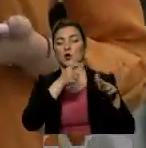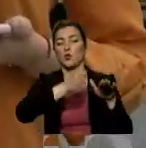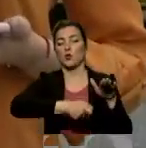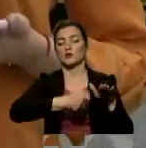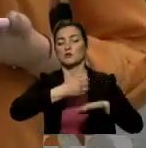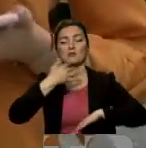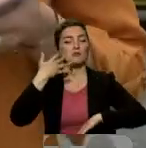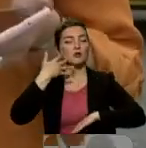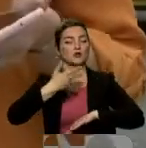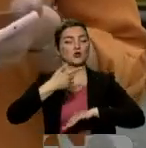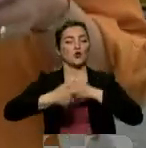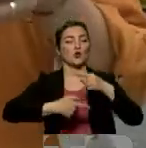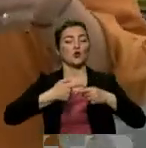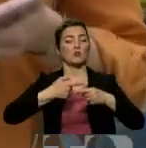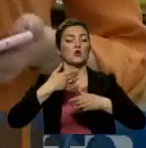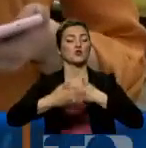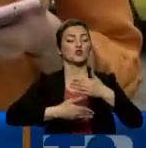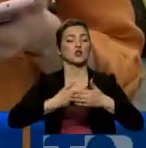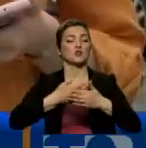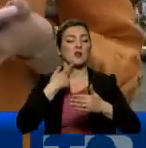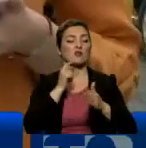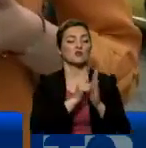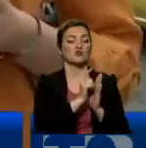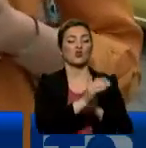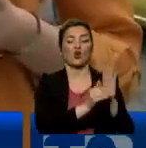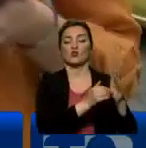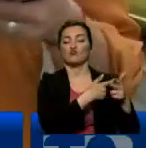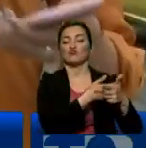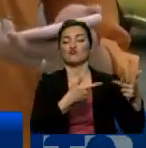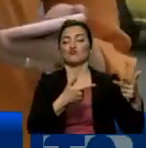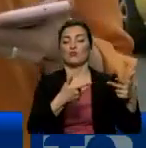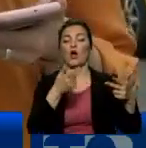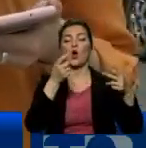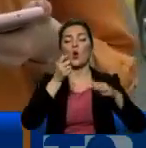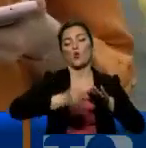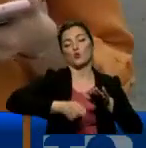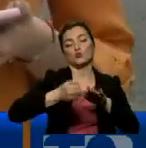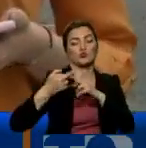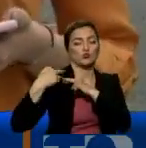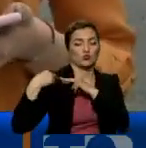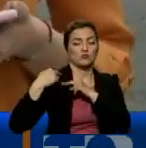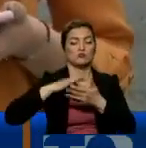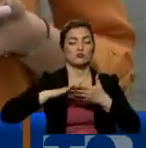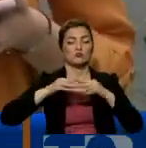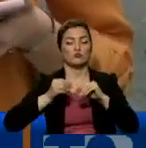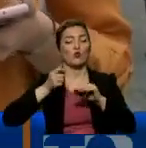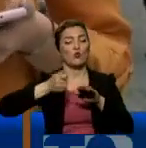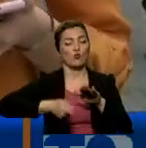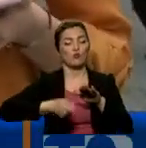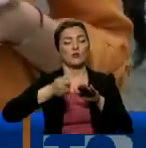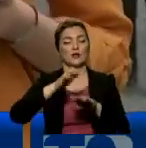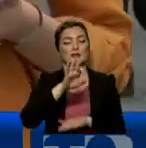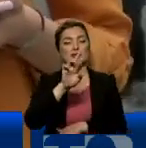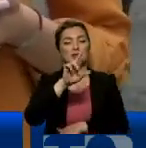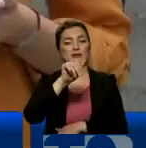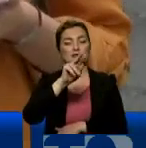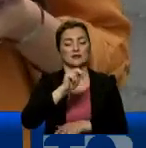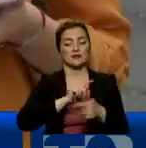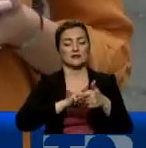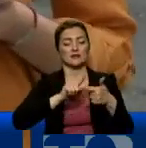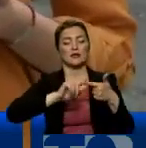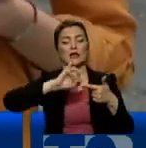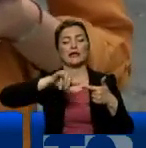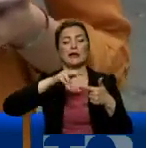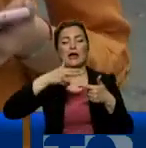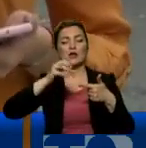fecha y hora para la audiencia de recusación. Recordemos que los jueces que estarán encargados de resolver este recurso son los jueces Wilman Terán, David Hacho